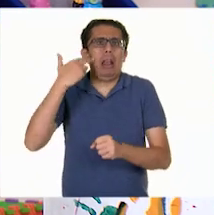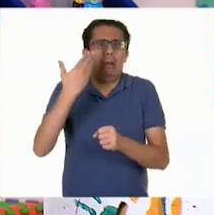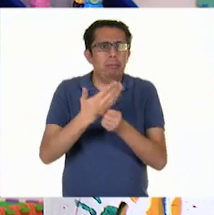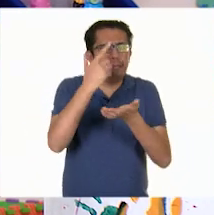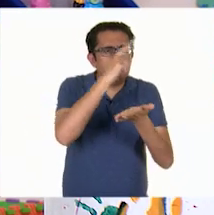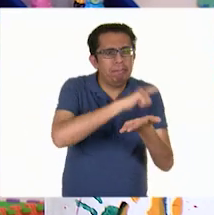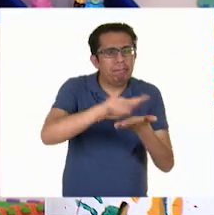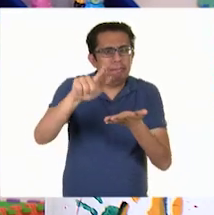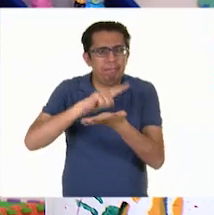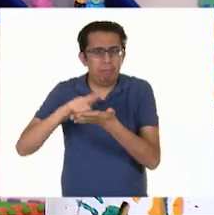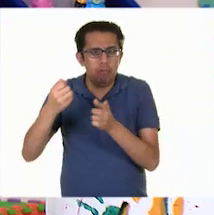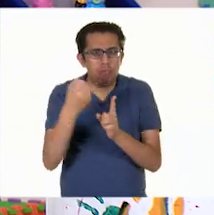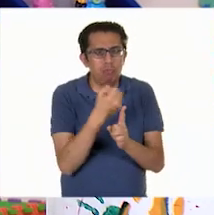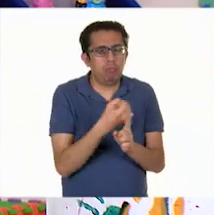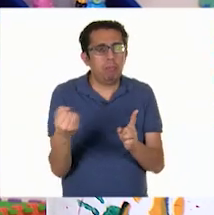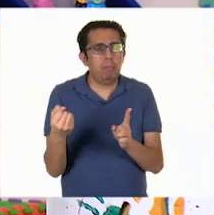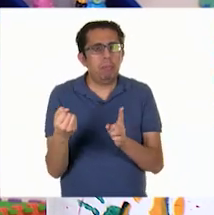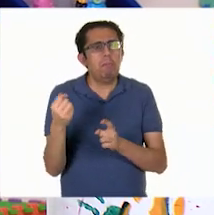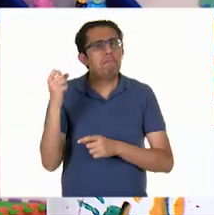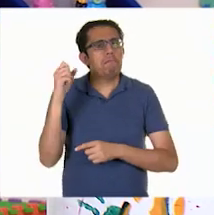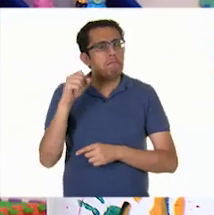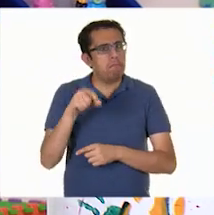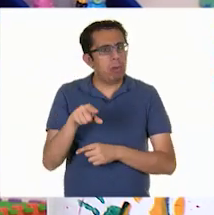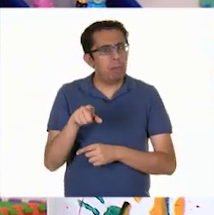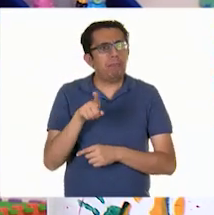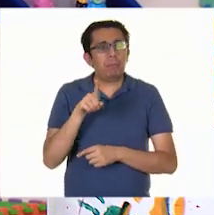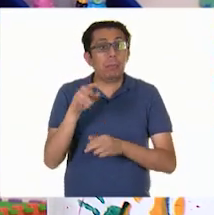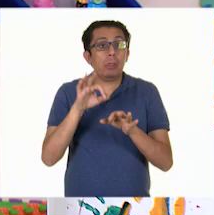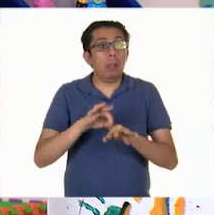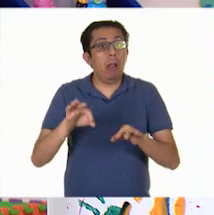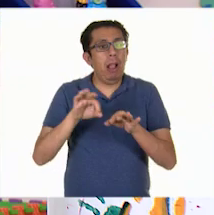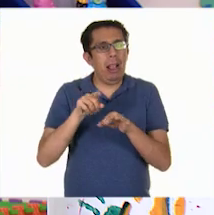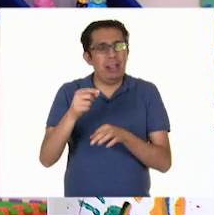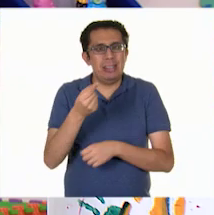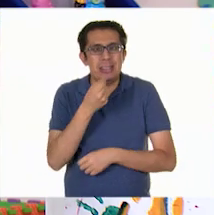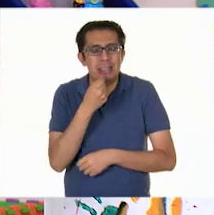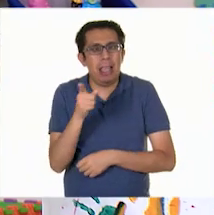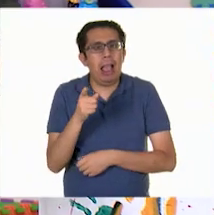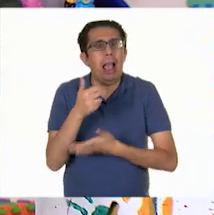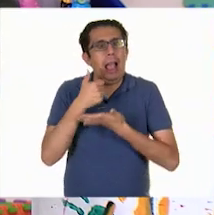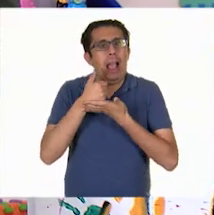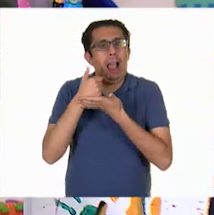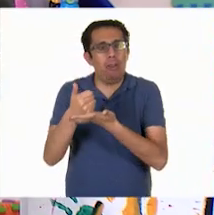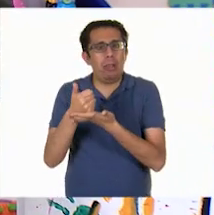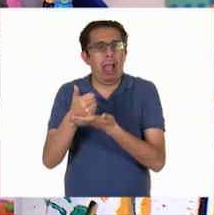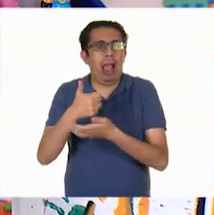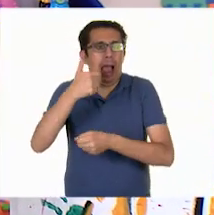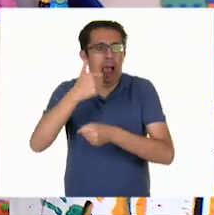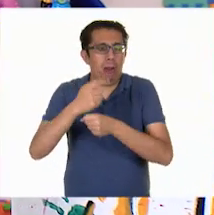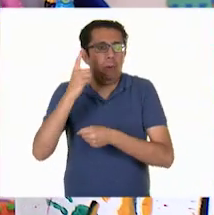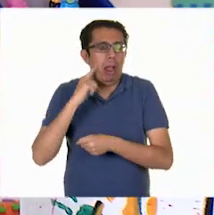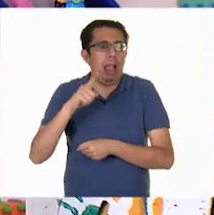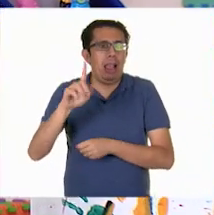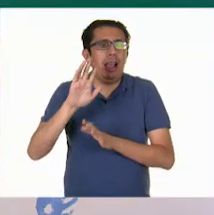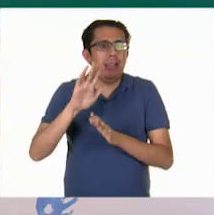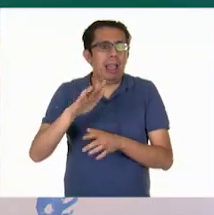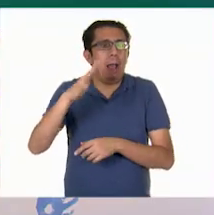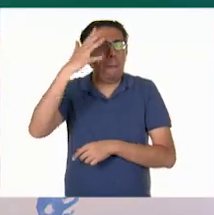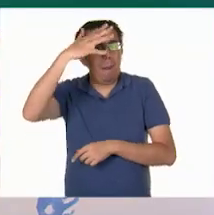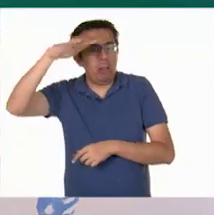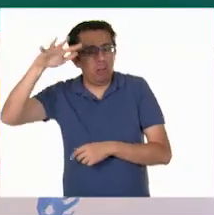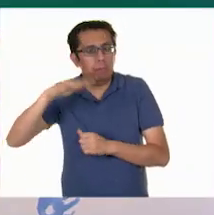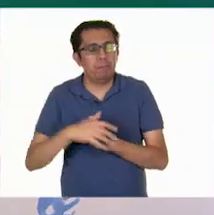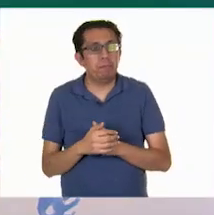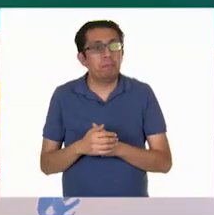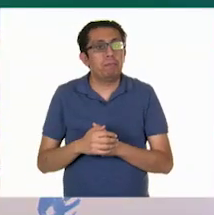Y Bedani tiene muy consciente apoyar a su abuelita, que es una persona mayor. Así es, Eric. Oigan, y bueno,